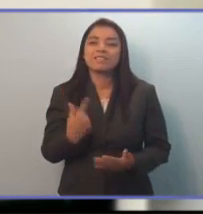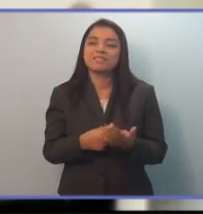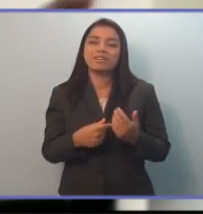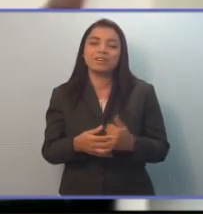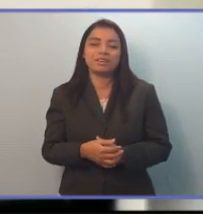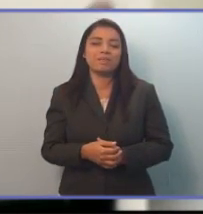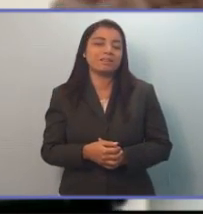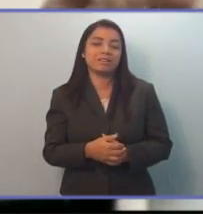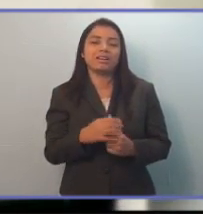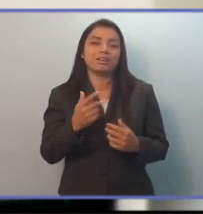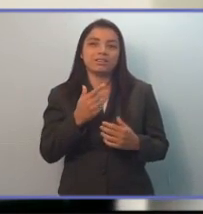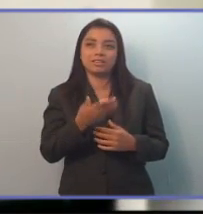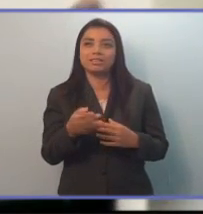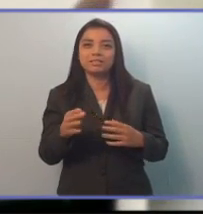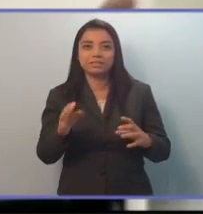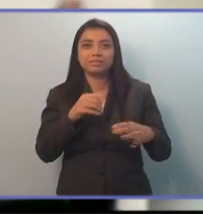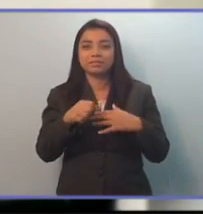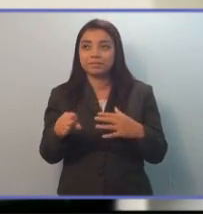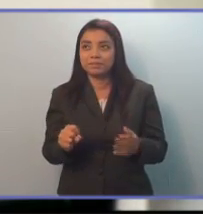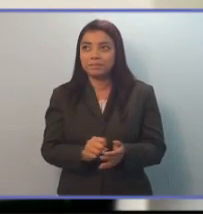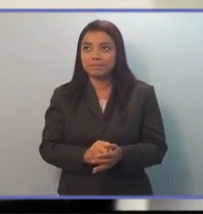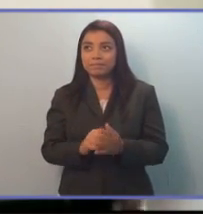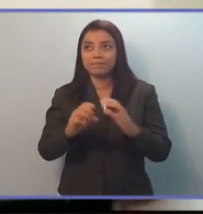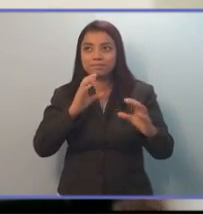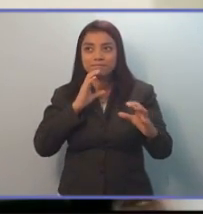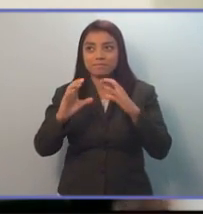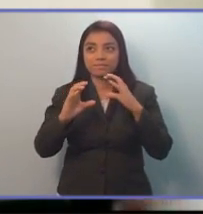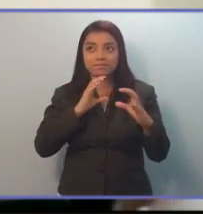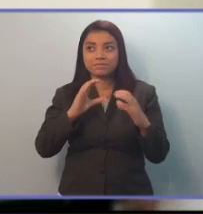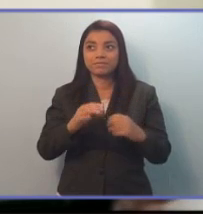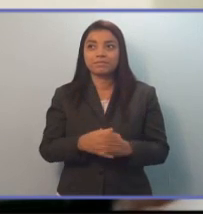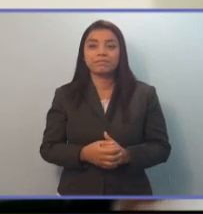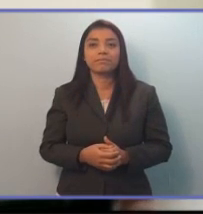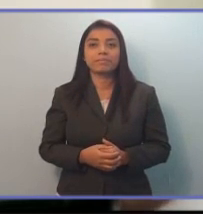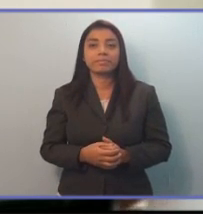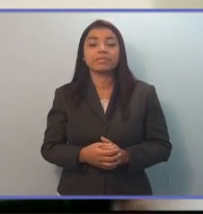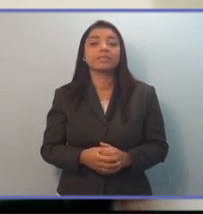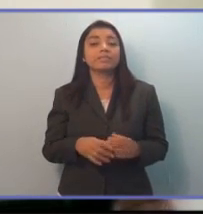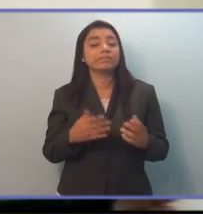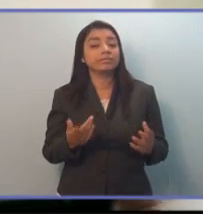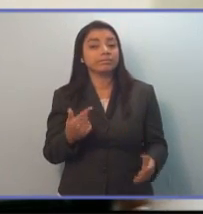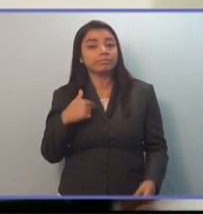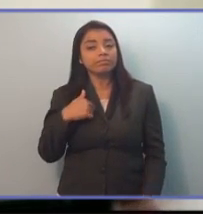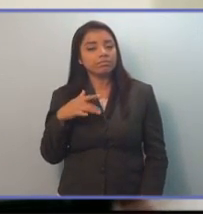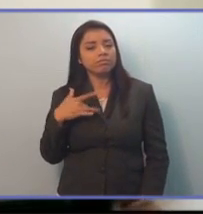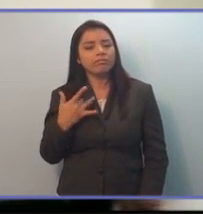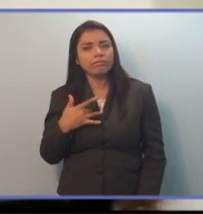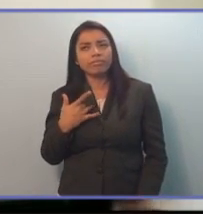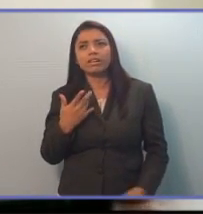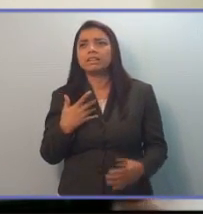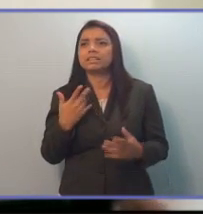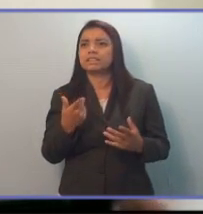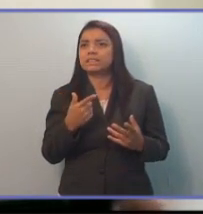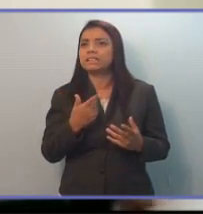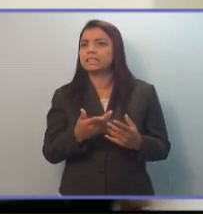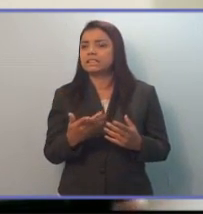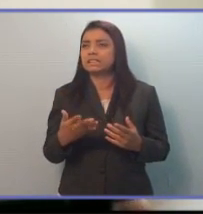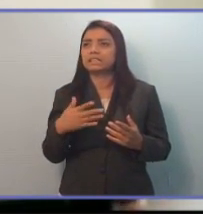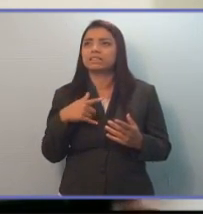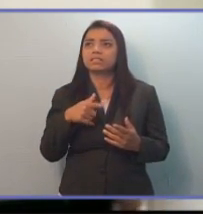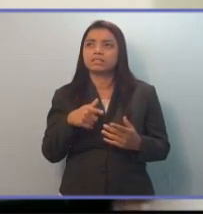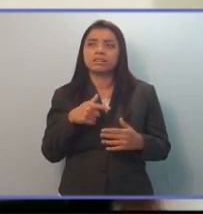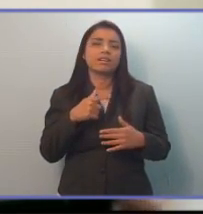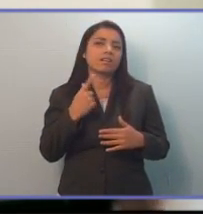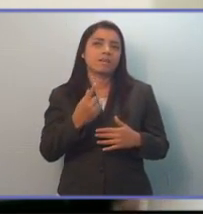sus propios medios legislativos de comunicación. Pero yo siento que tenemos un déficit